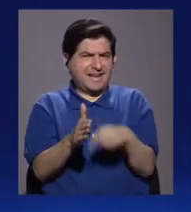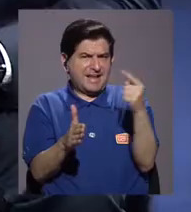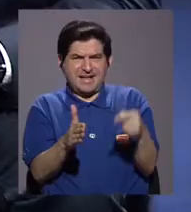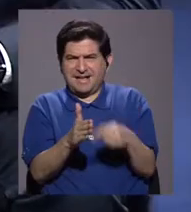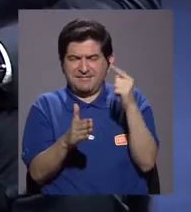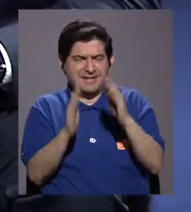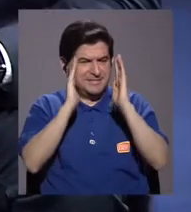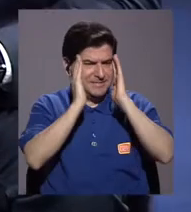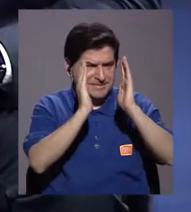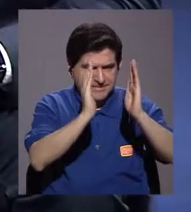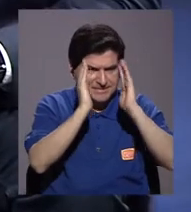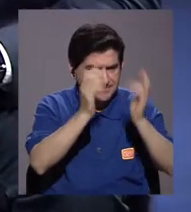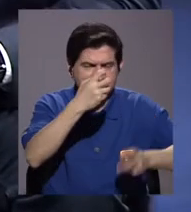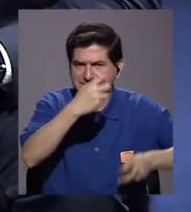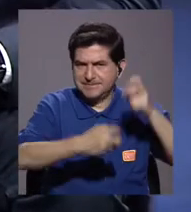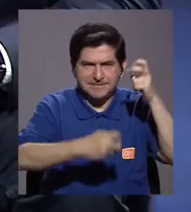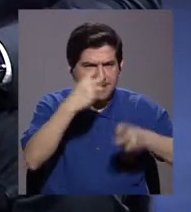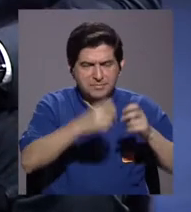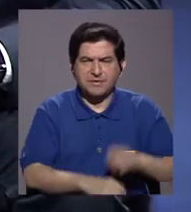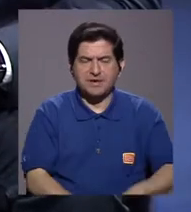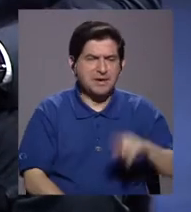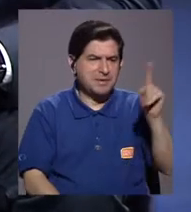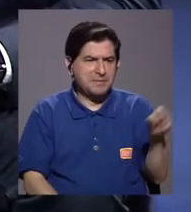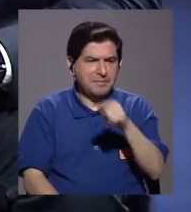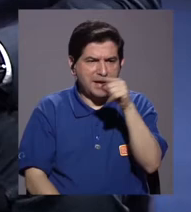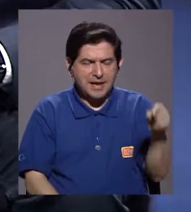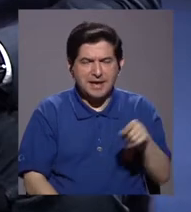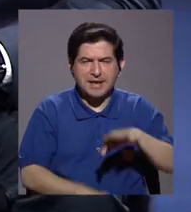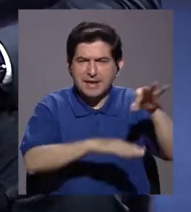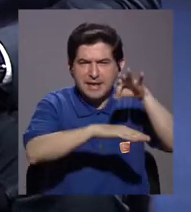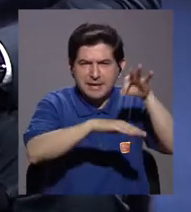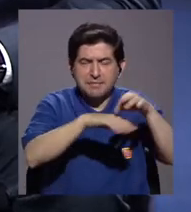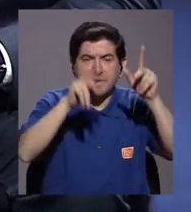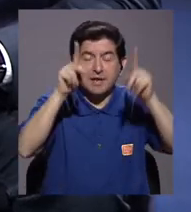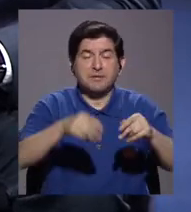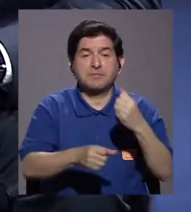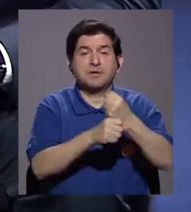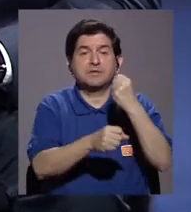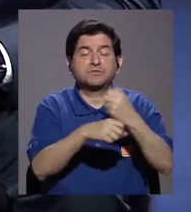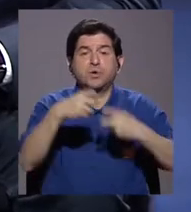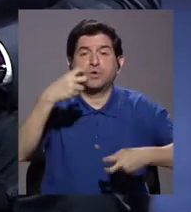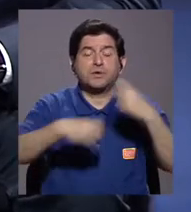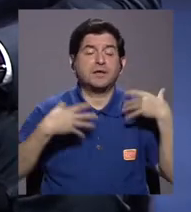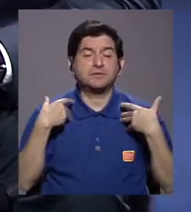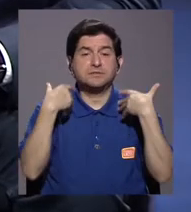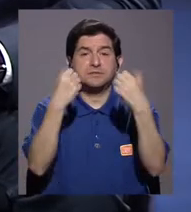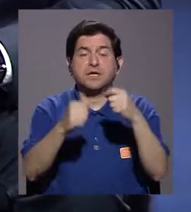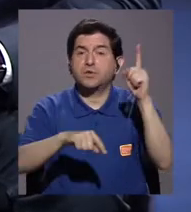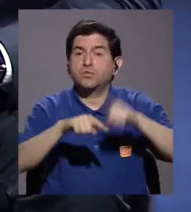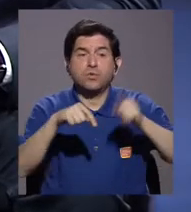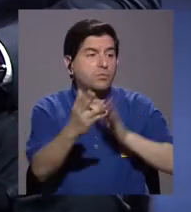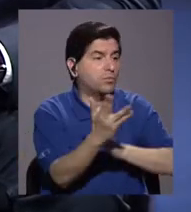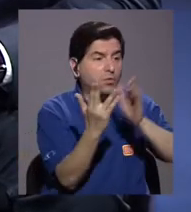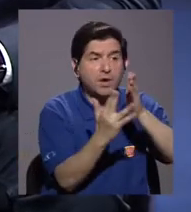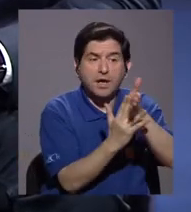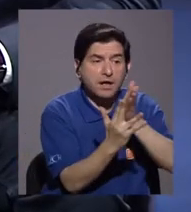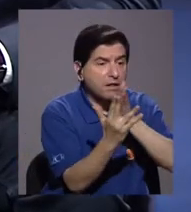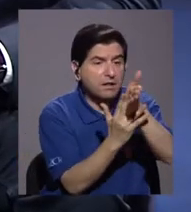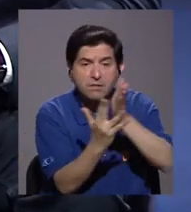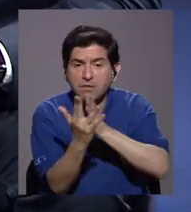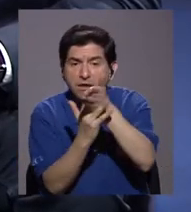preventivas las consecuencias de todo esto que es una situación compleja se puede analizar con modelos matemáticos